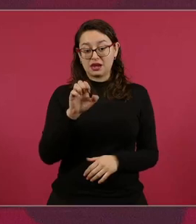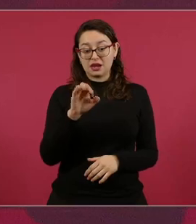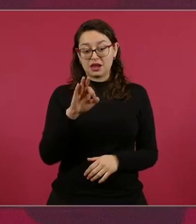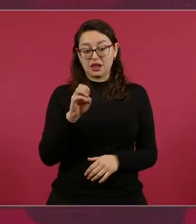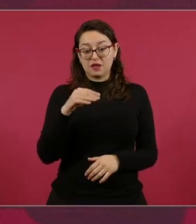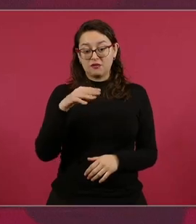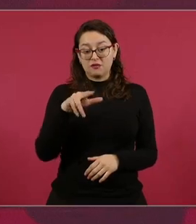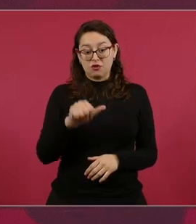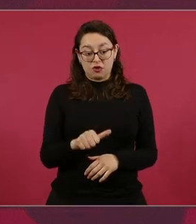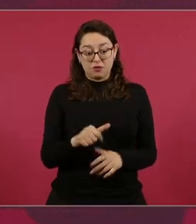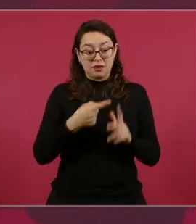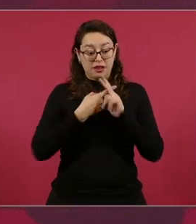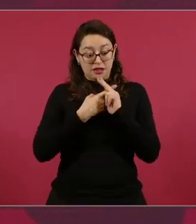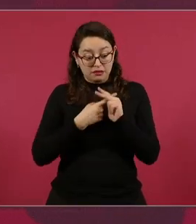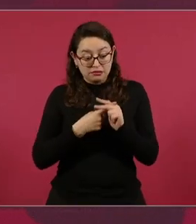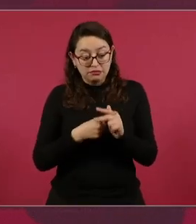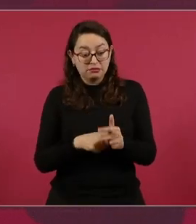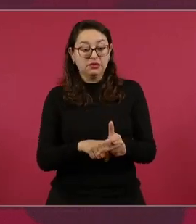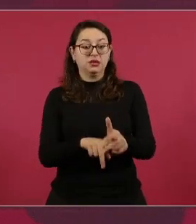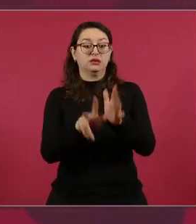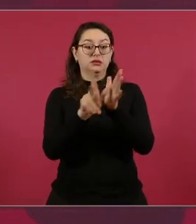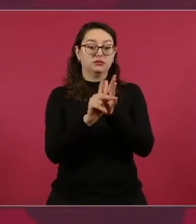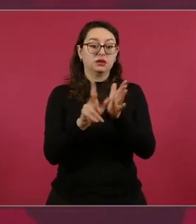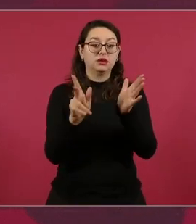durante el gobierno de Salinas,